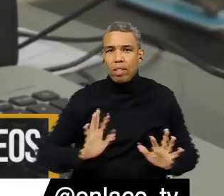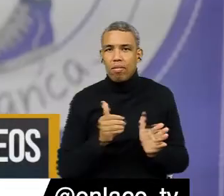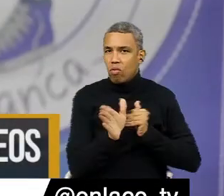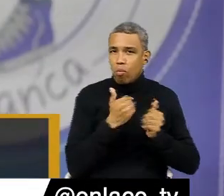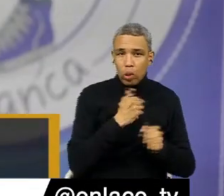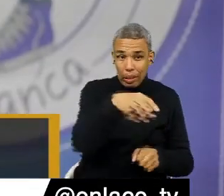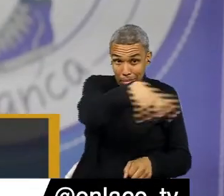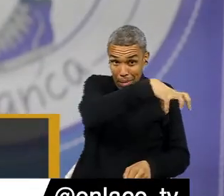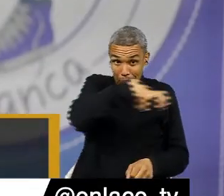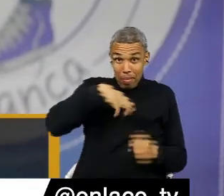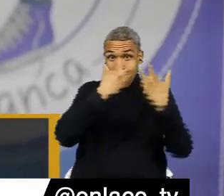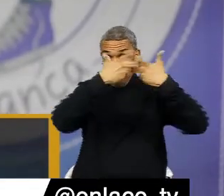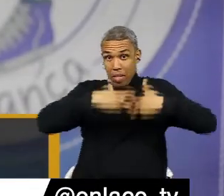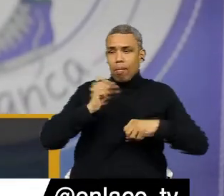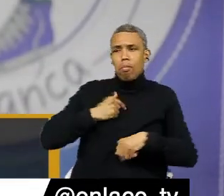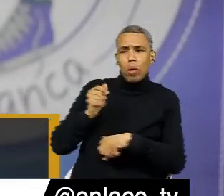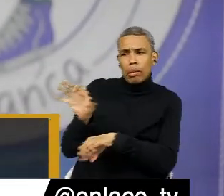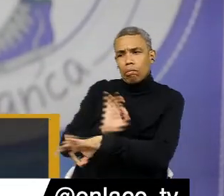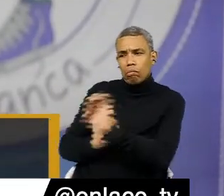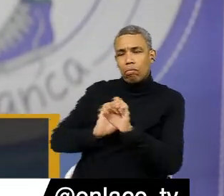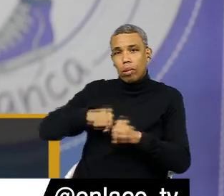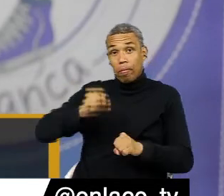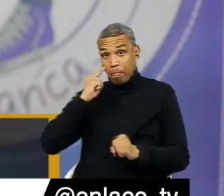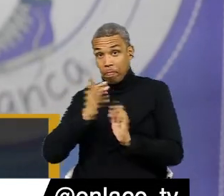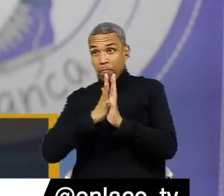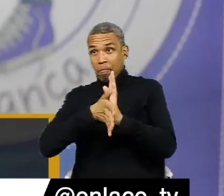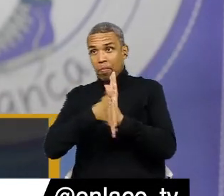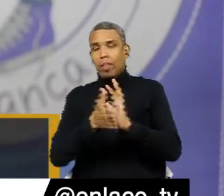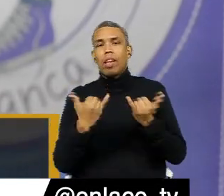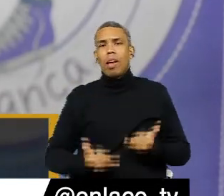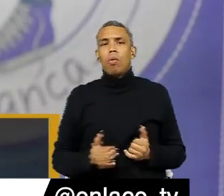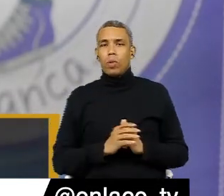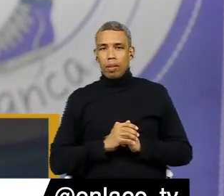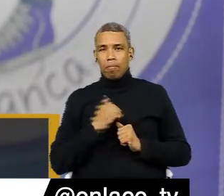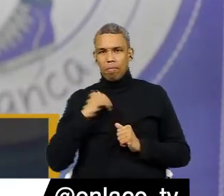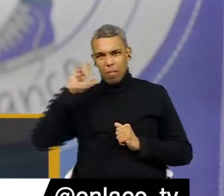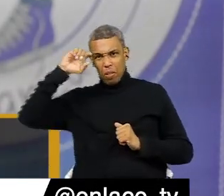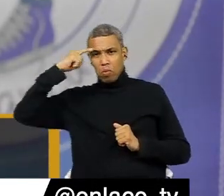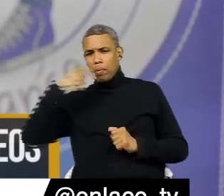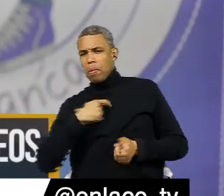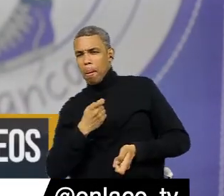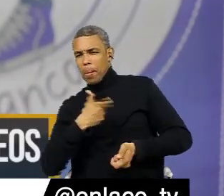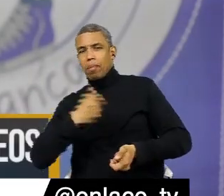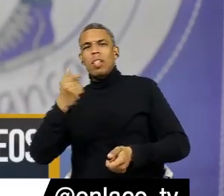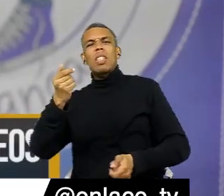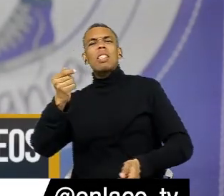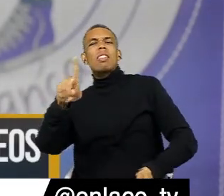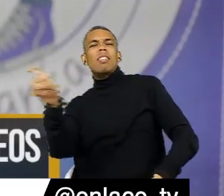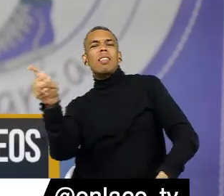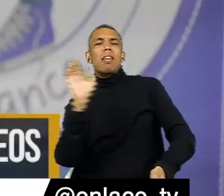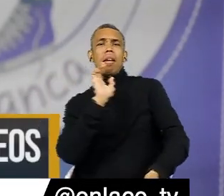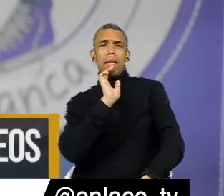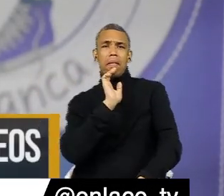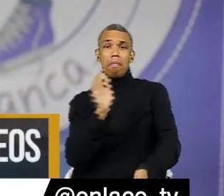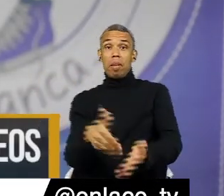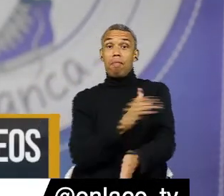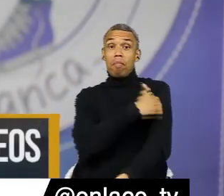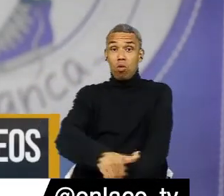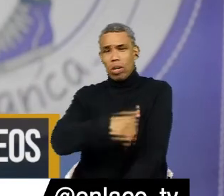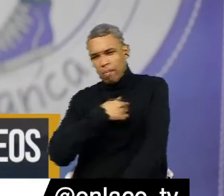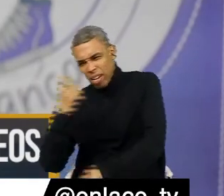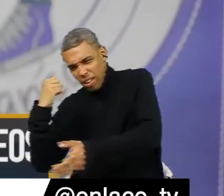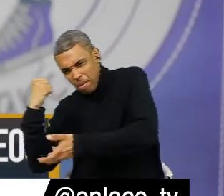hemos desembolsado más de 100 millones de pesos a nivel de Barranca Bermeja. Tenemos más de 10 empresas que se han beneficiado